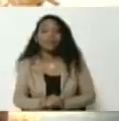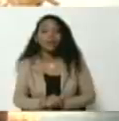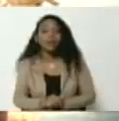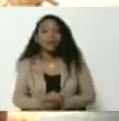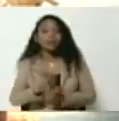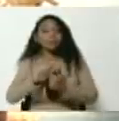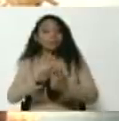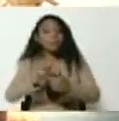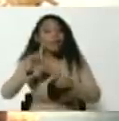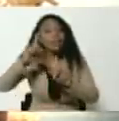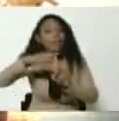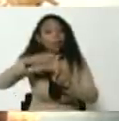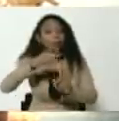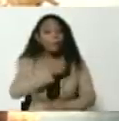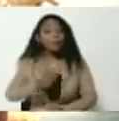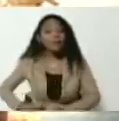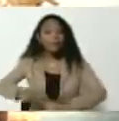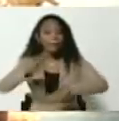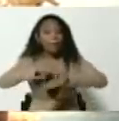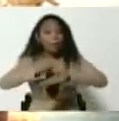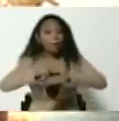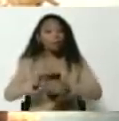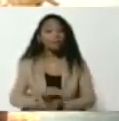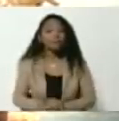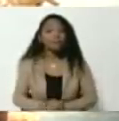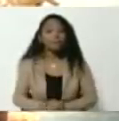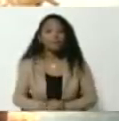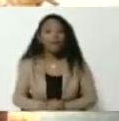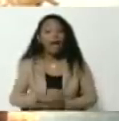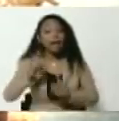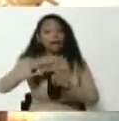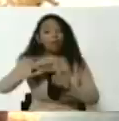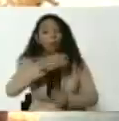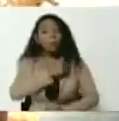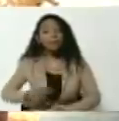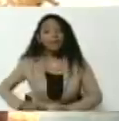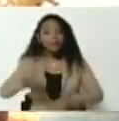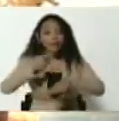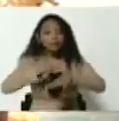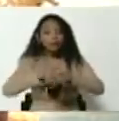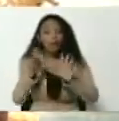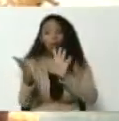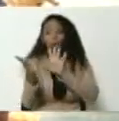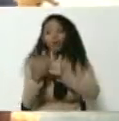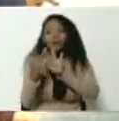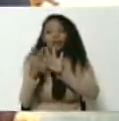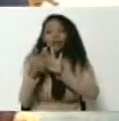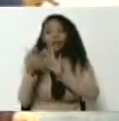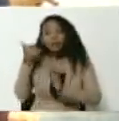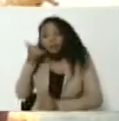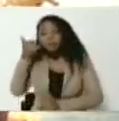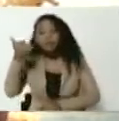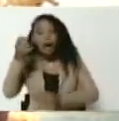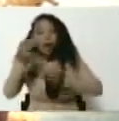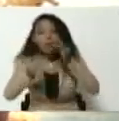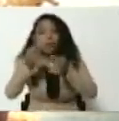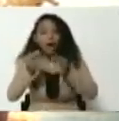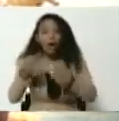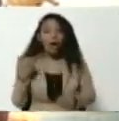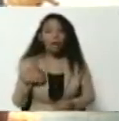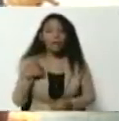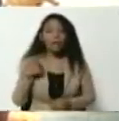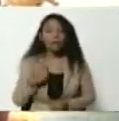aparece el tío del presidente de Paraguay. El tío del presidente de Paraguay contacta a un abogado en